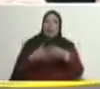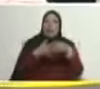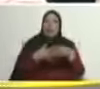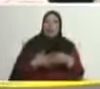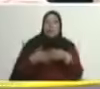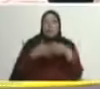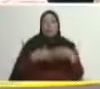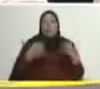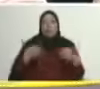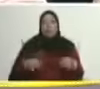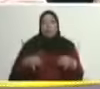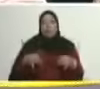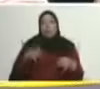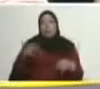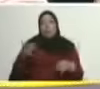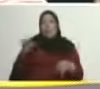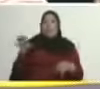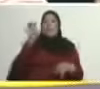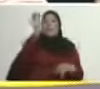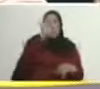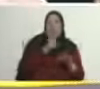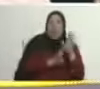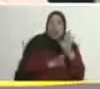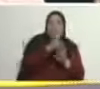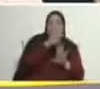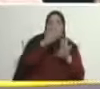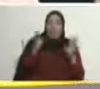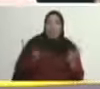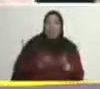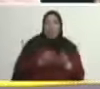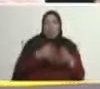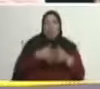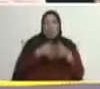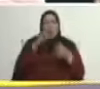para muchos de los países desarrollados en el mundo.